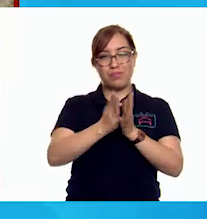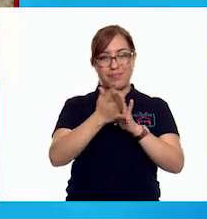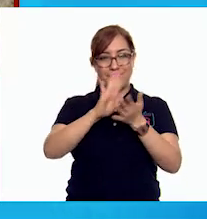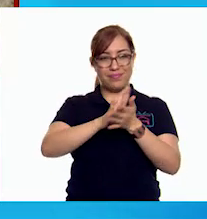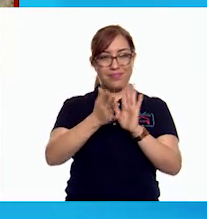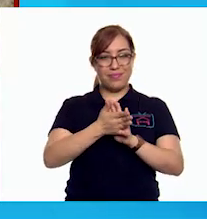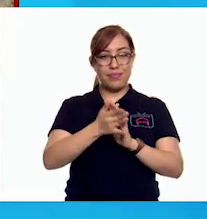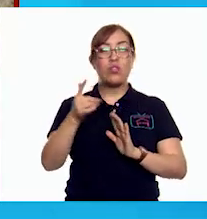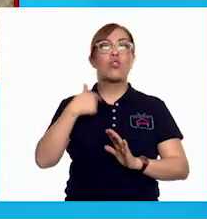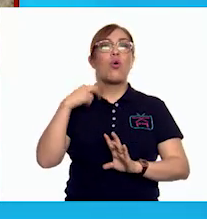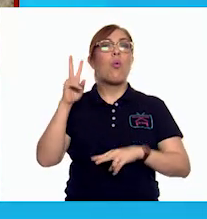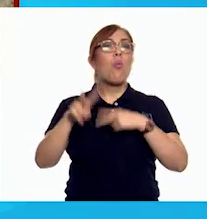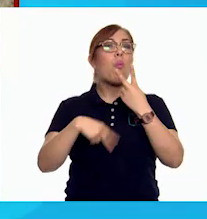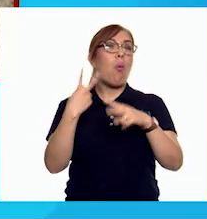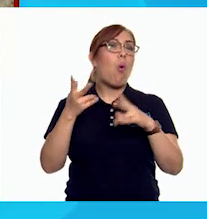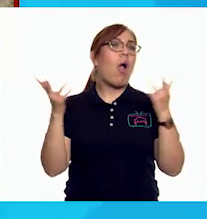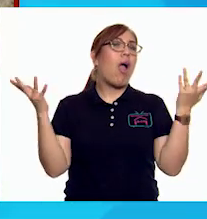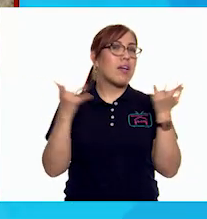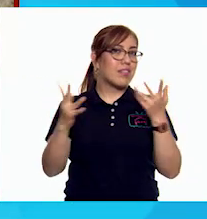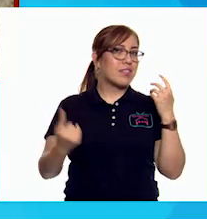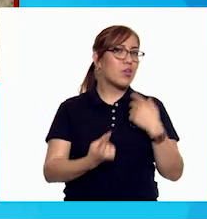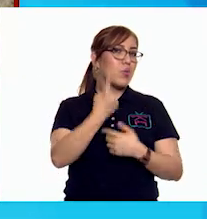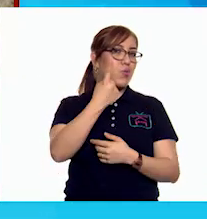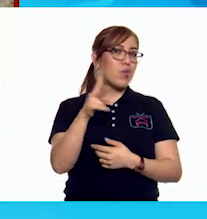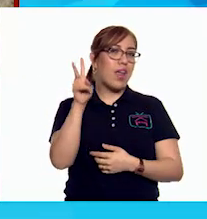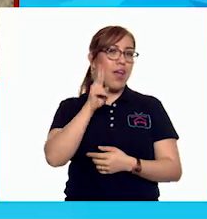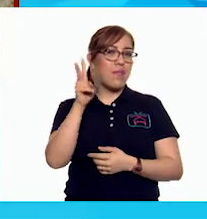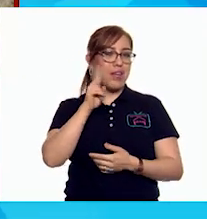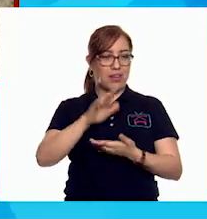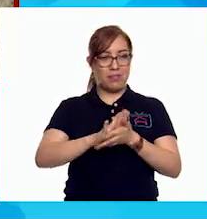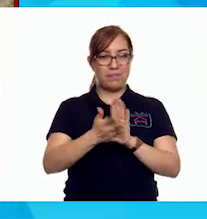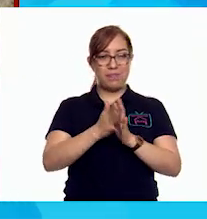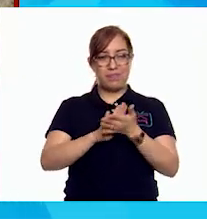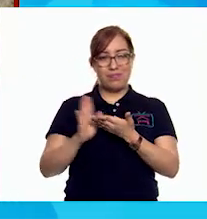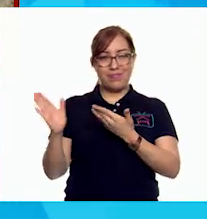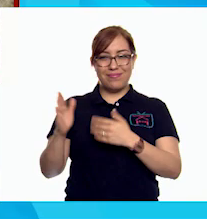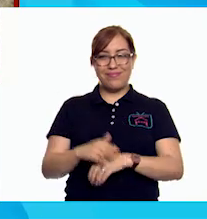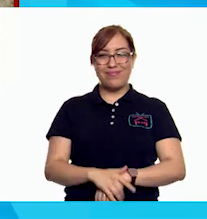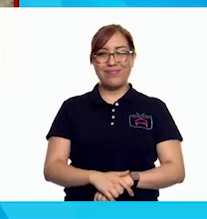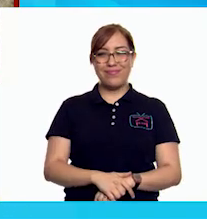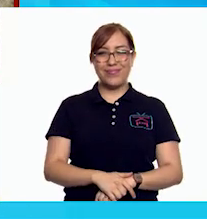Yo voy a intentar hacer una, a ver cómo me sale.